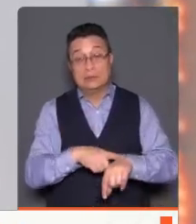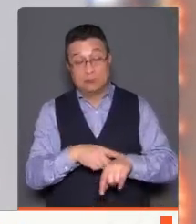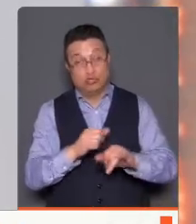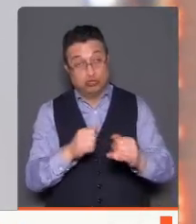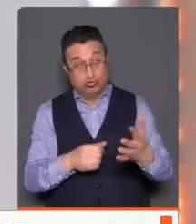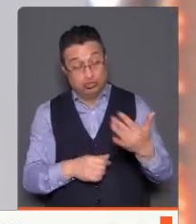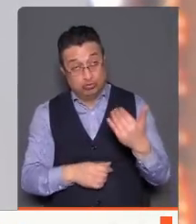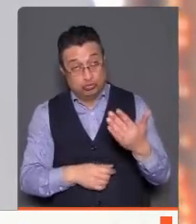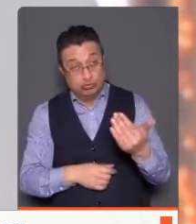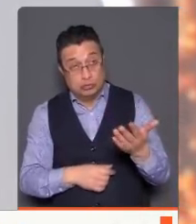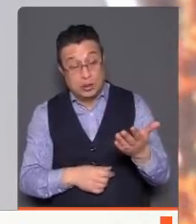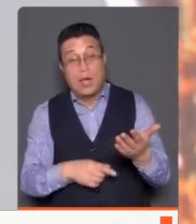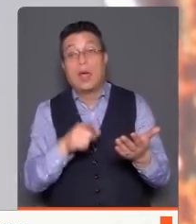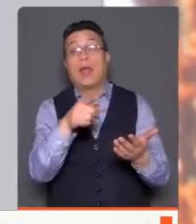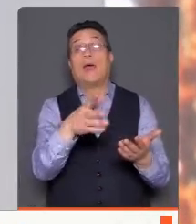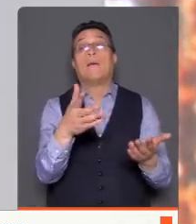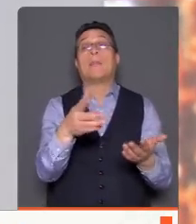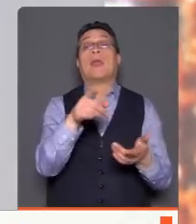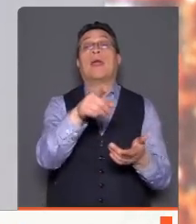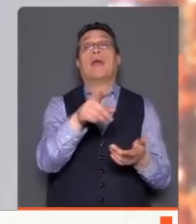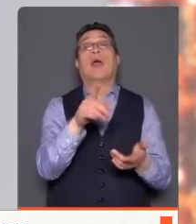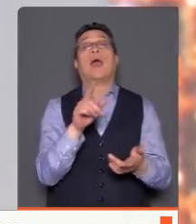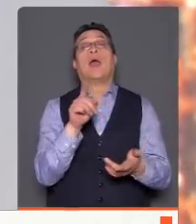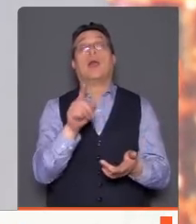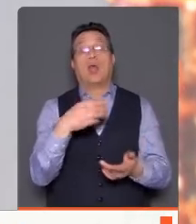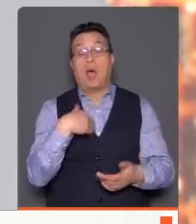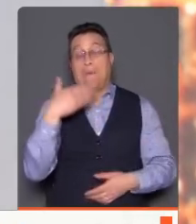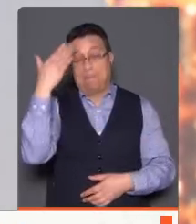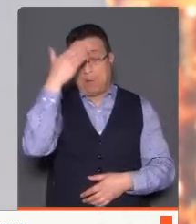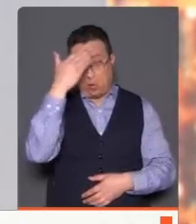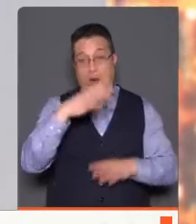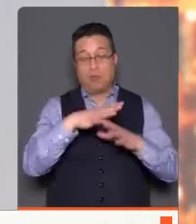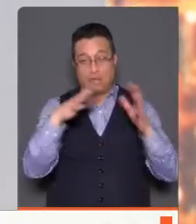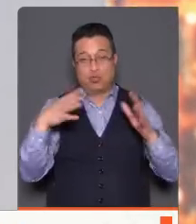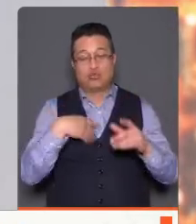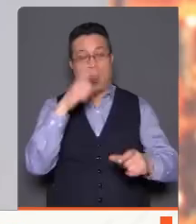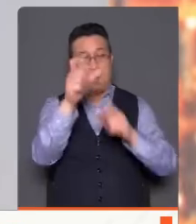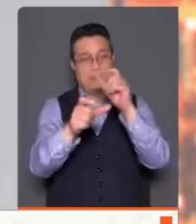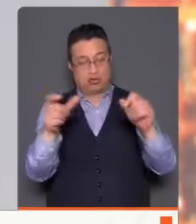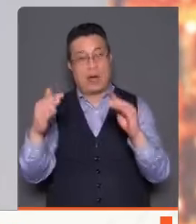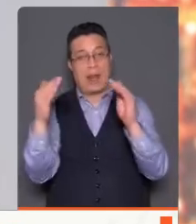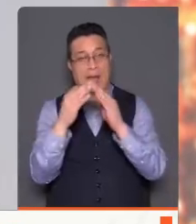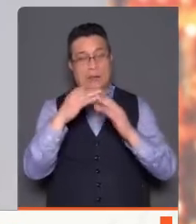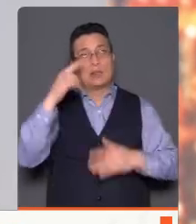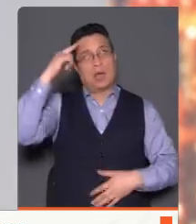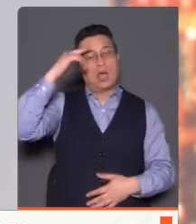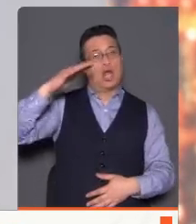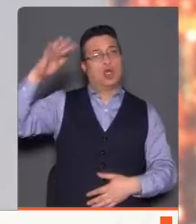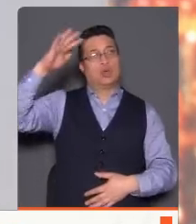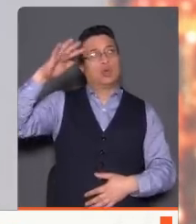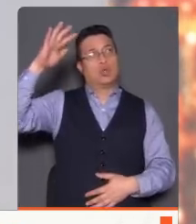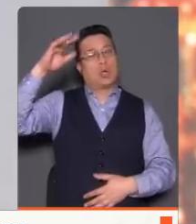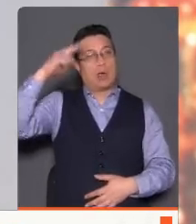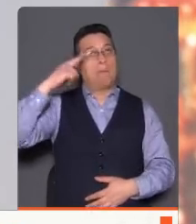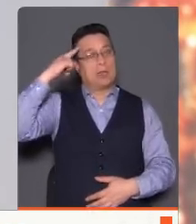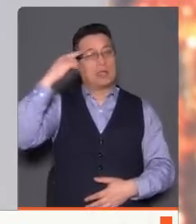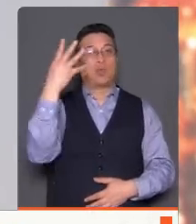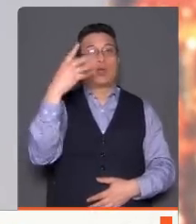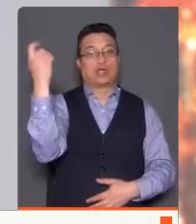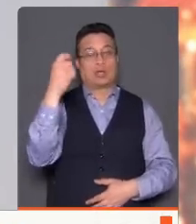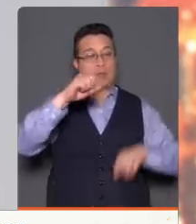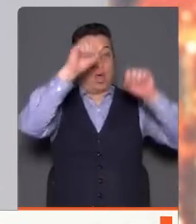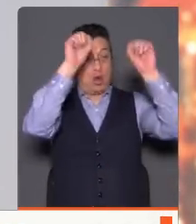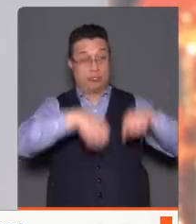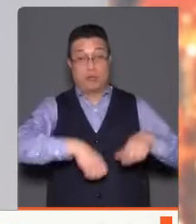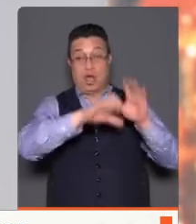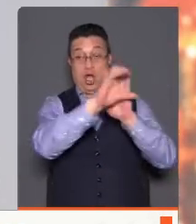A ver, lo que sucede es que me preocupa mucho que la gente en la casa sueña, ¿no es cierto? Y creen de que el 4 de septiembre aprobándose este texto